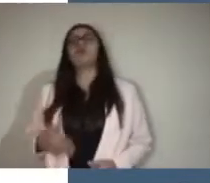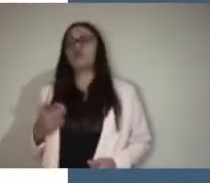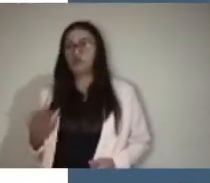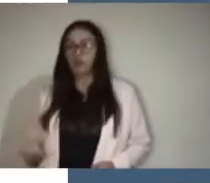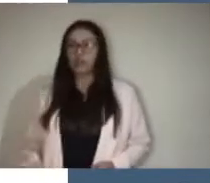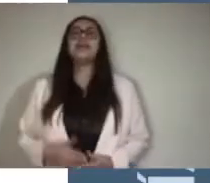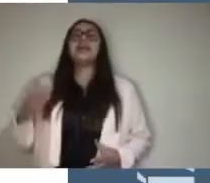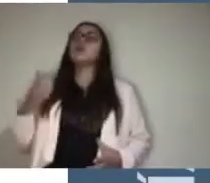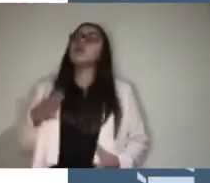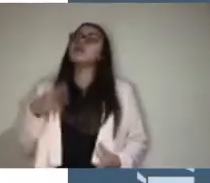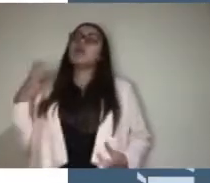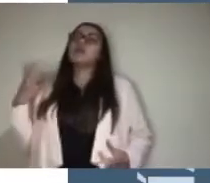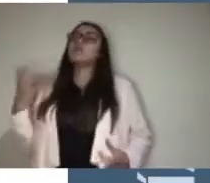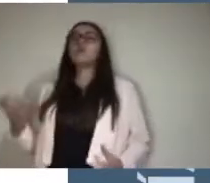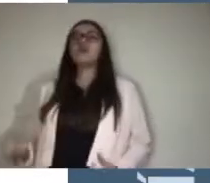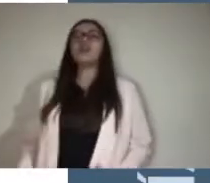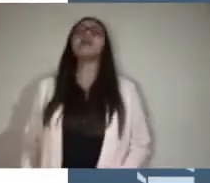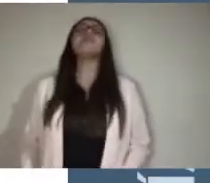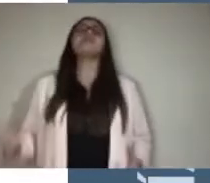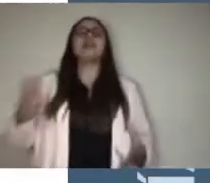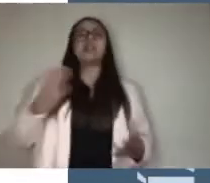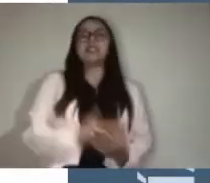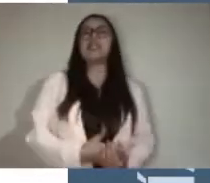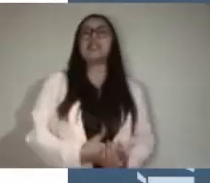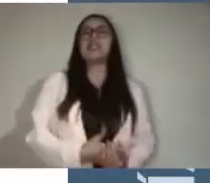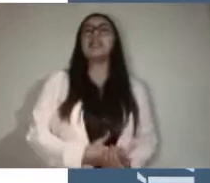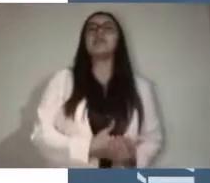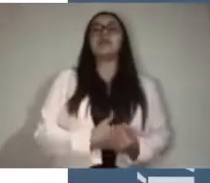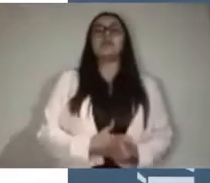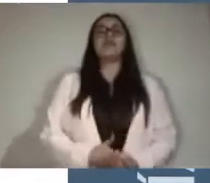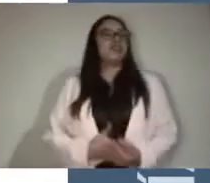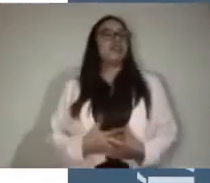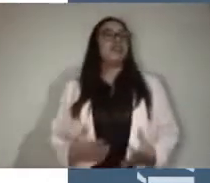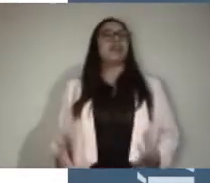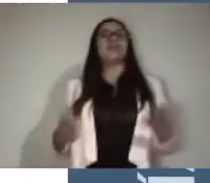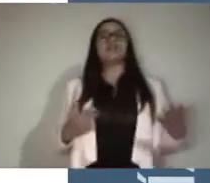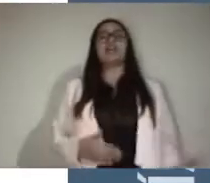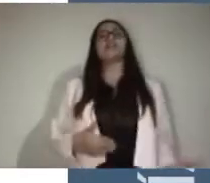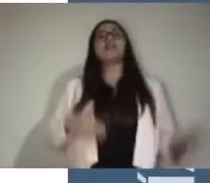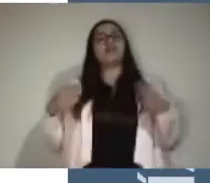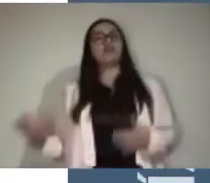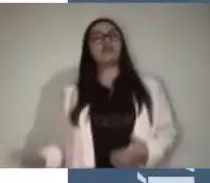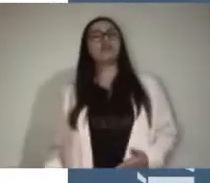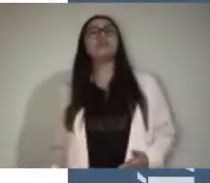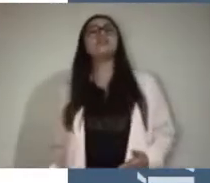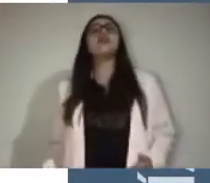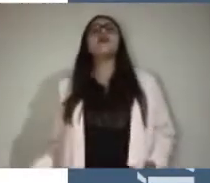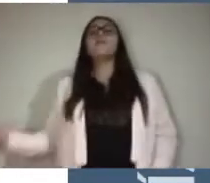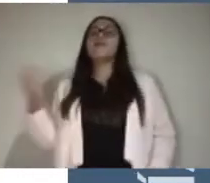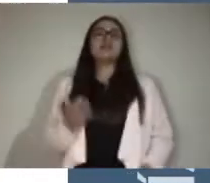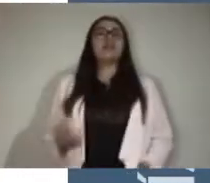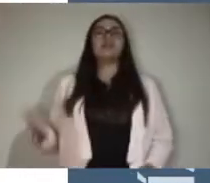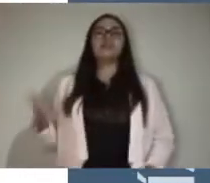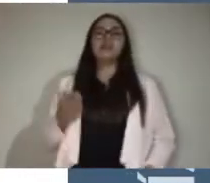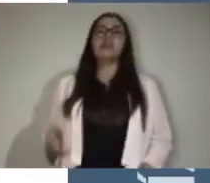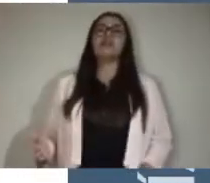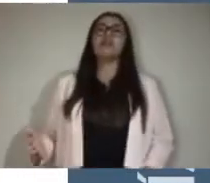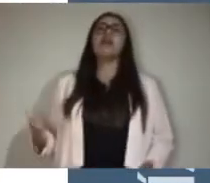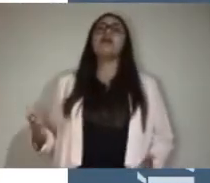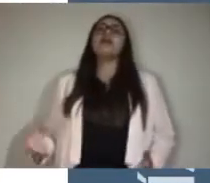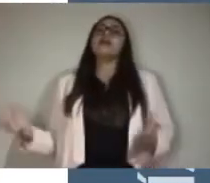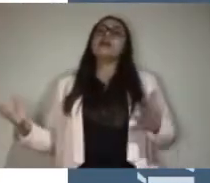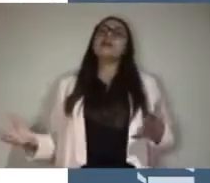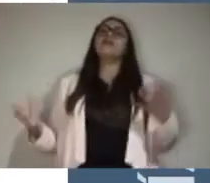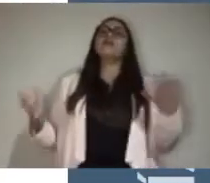484 controles. En cuanto a la metodología, pues ya les dije, lo primero fue definir aquellos casos y aquellos controles por una selección